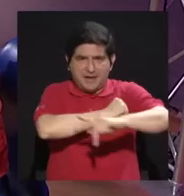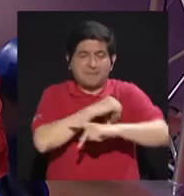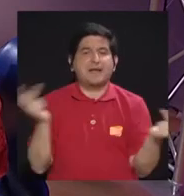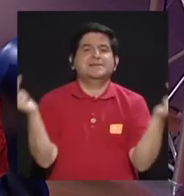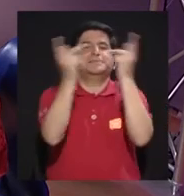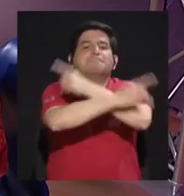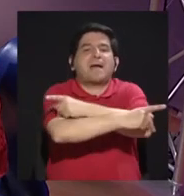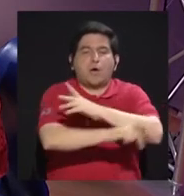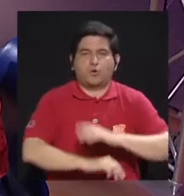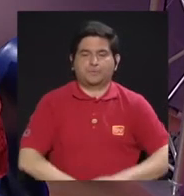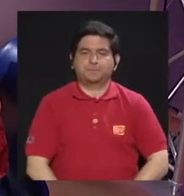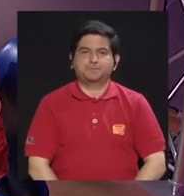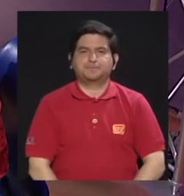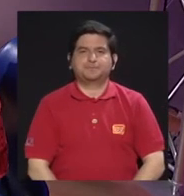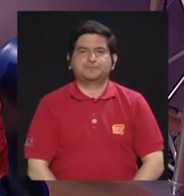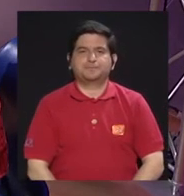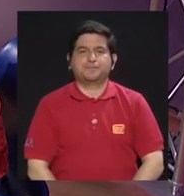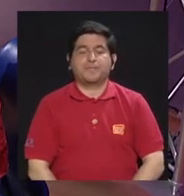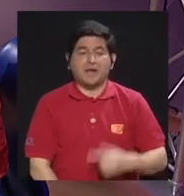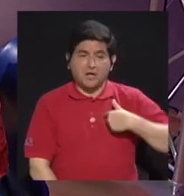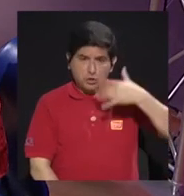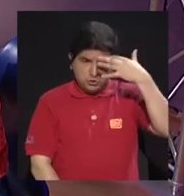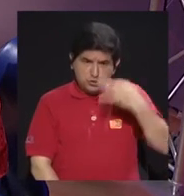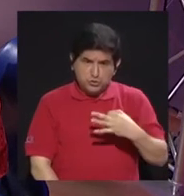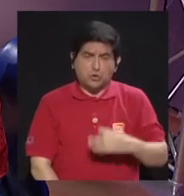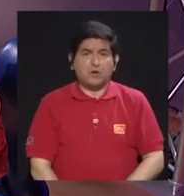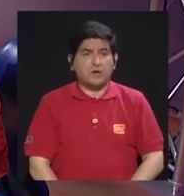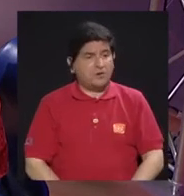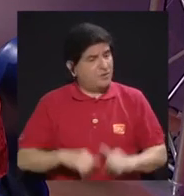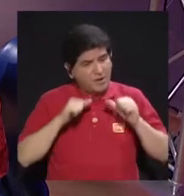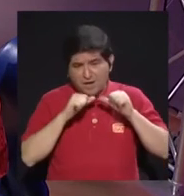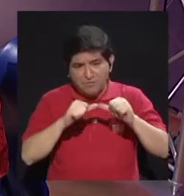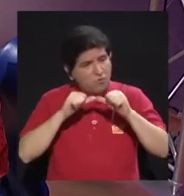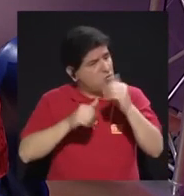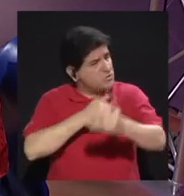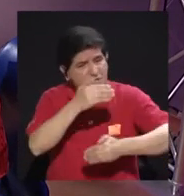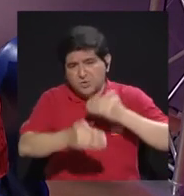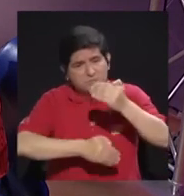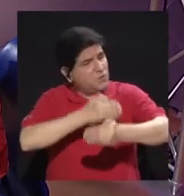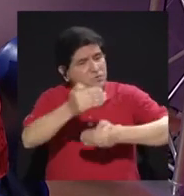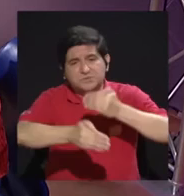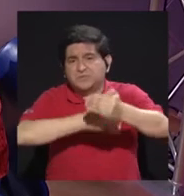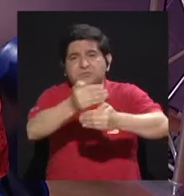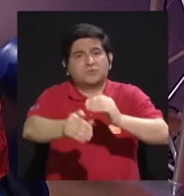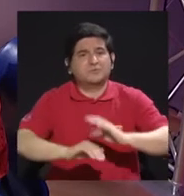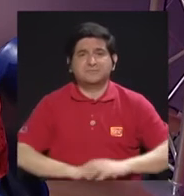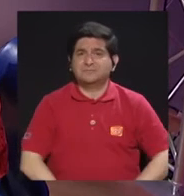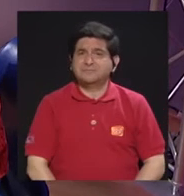peor. Bueno, yo creo que es un continuo, un continuo, o sea,